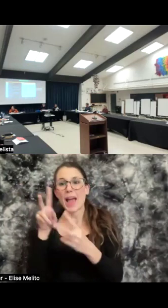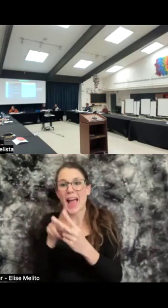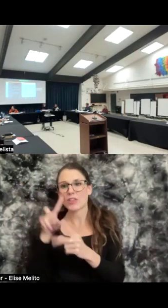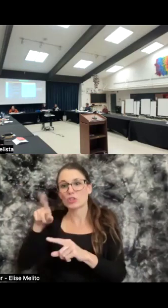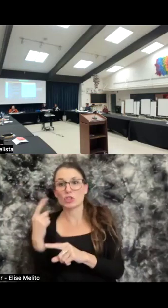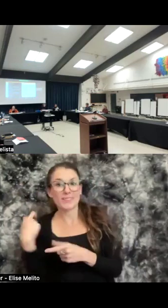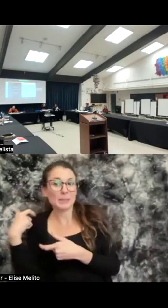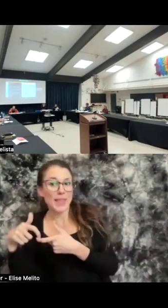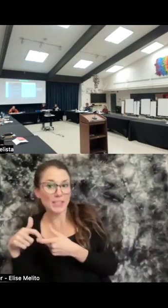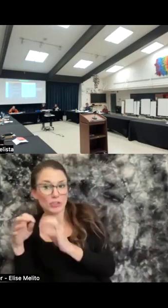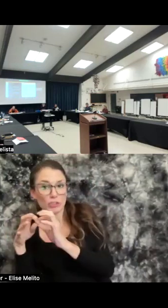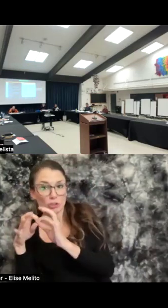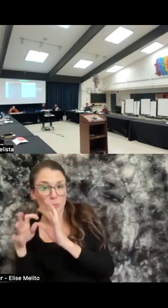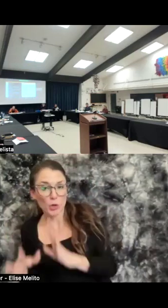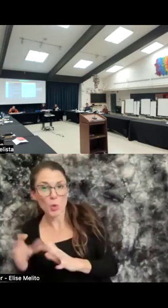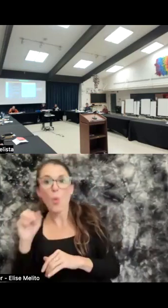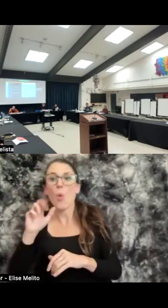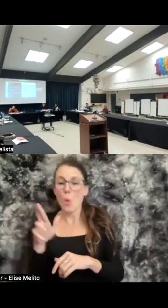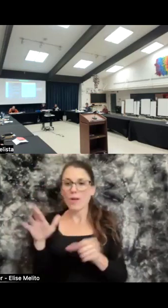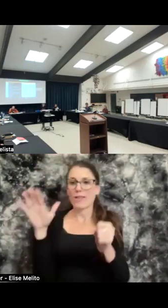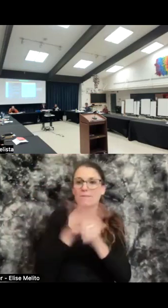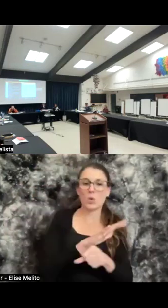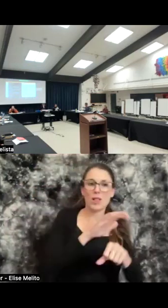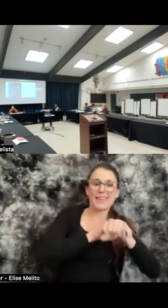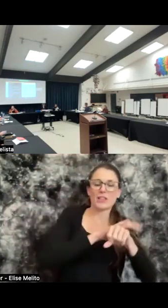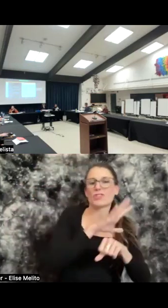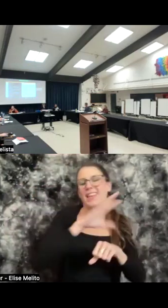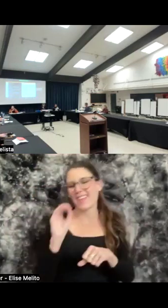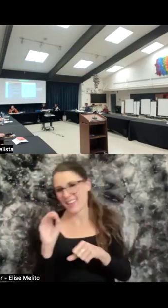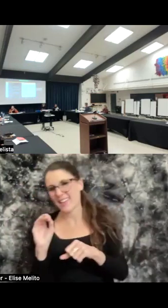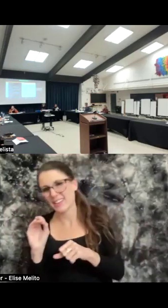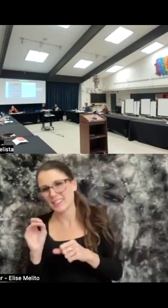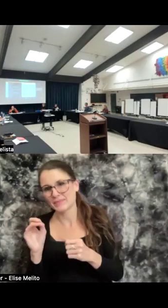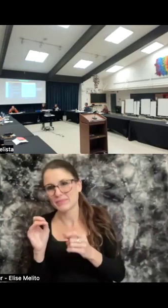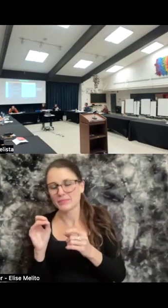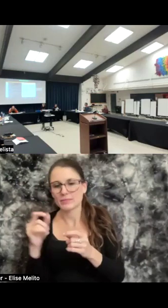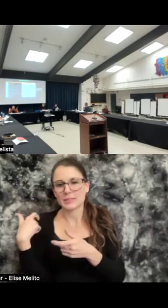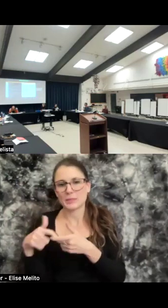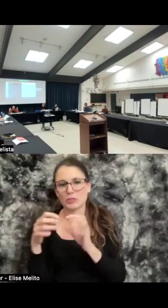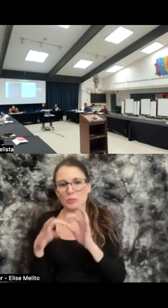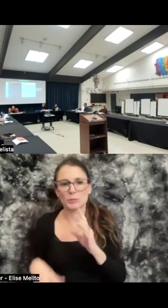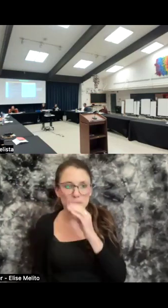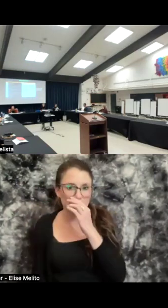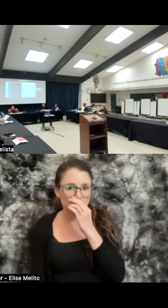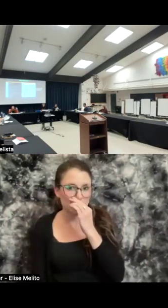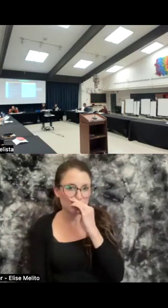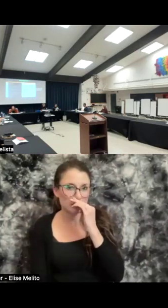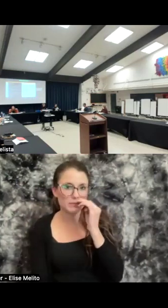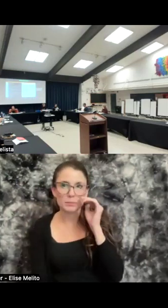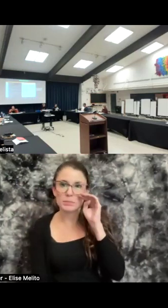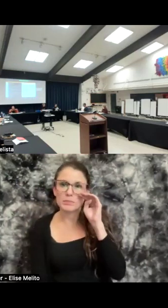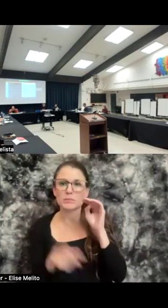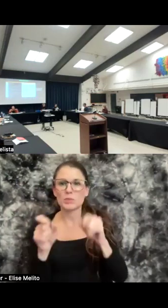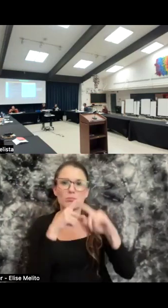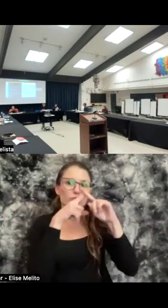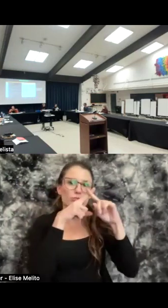3 puntos que dice Más y luego selecciona Interpretación de idiomas. Después Español y silencie el audio original. Termine